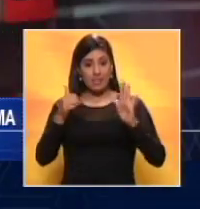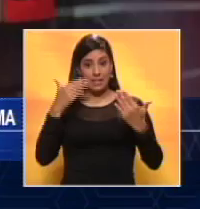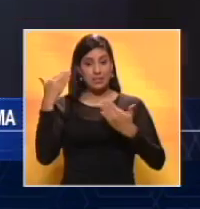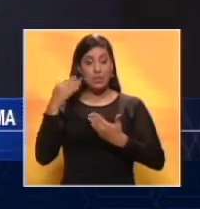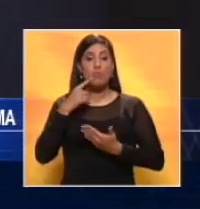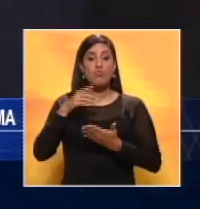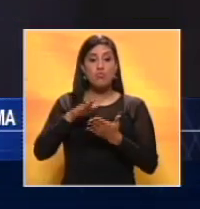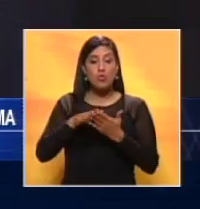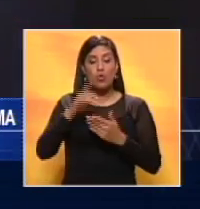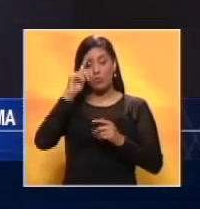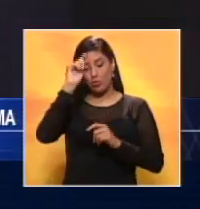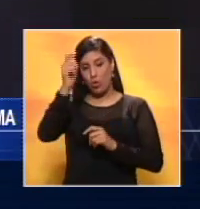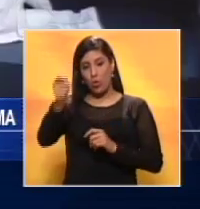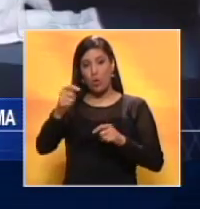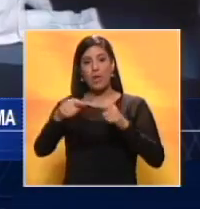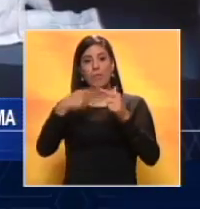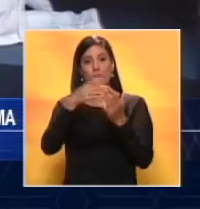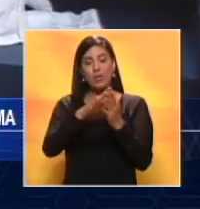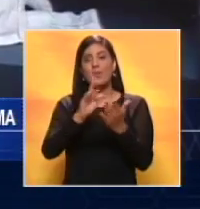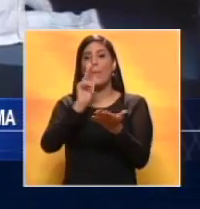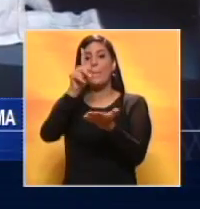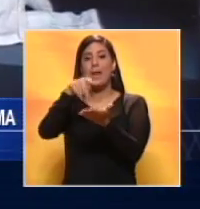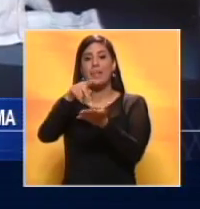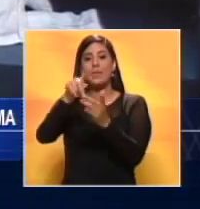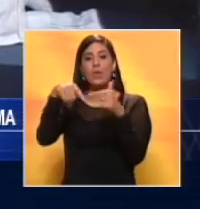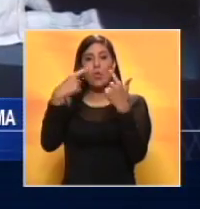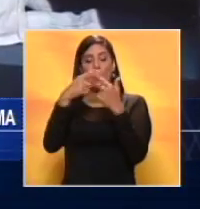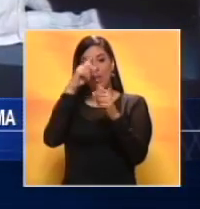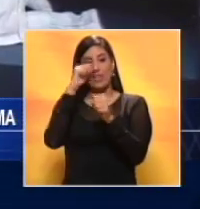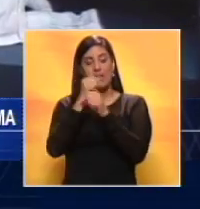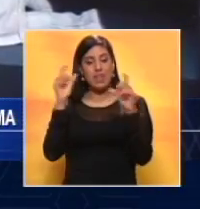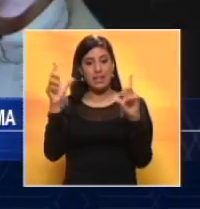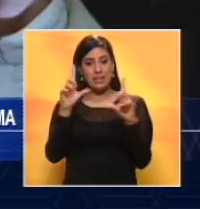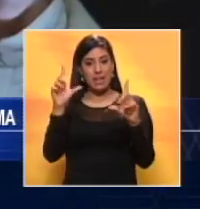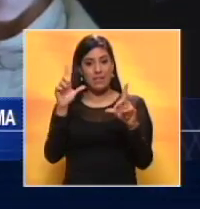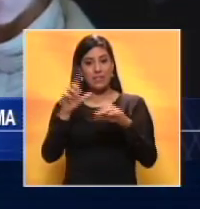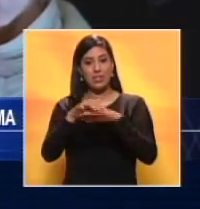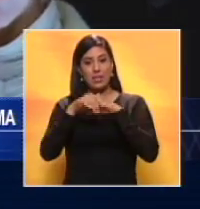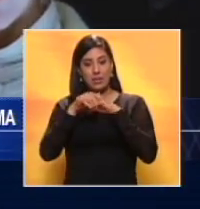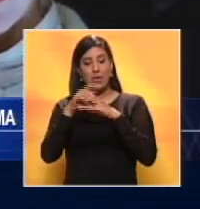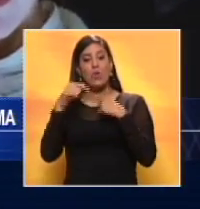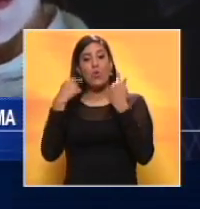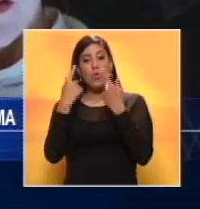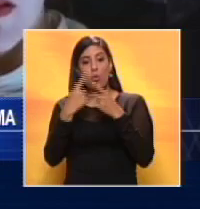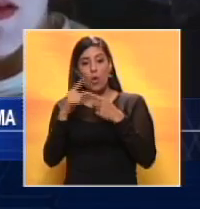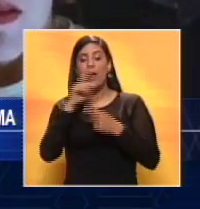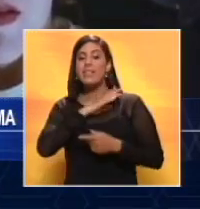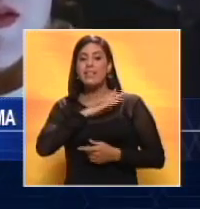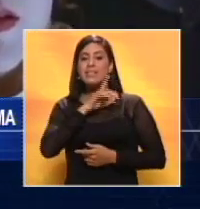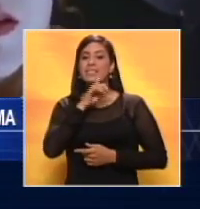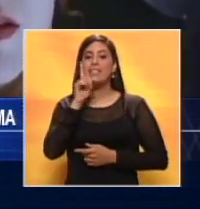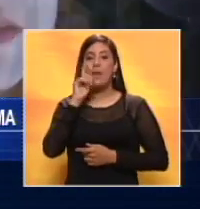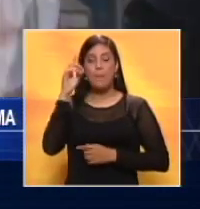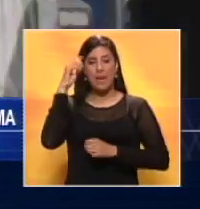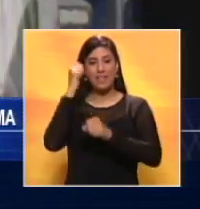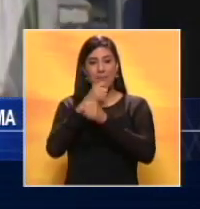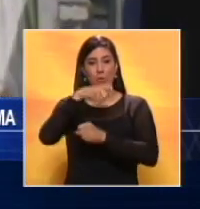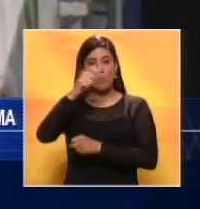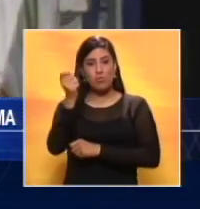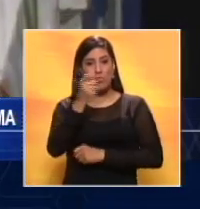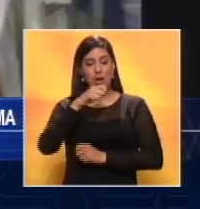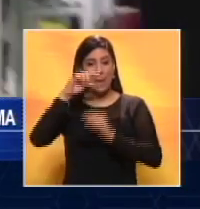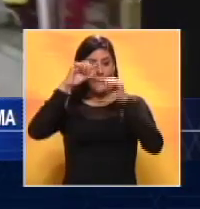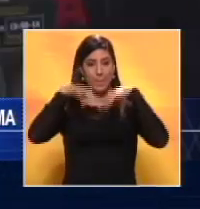2016, obtuvo una nominación póstuma por su participación en la serie de televisión británica Catástrofe. Fisher, conocida por su personaje de la